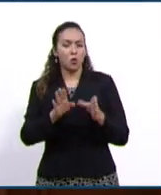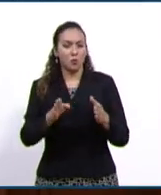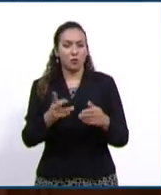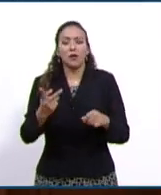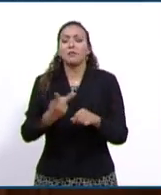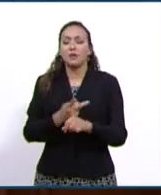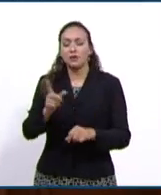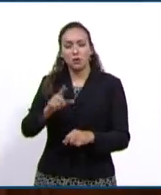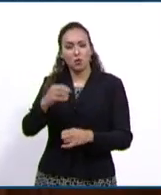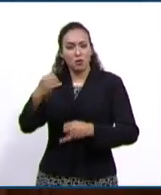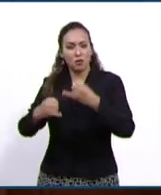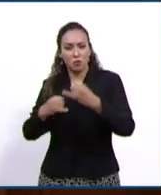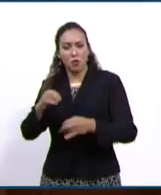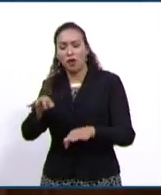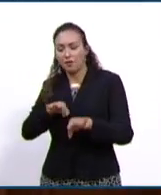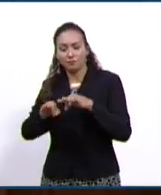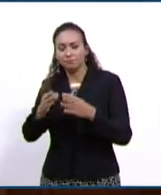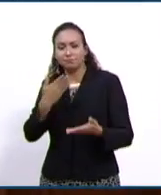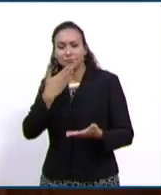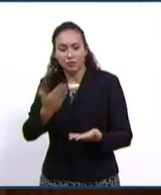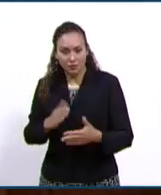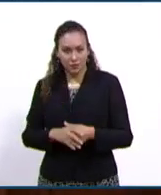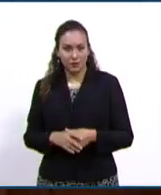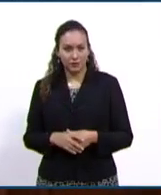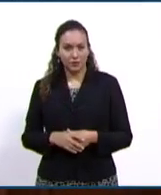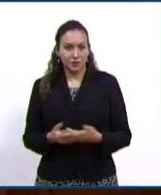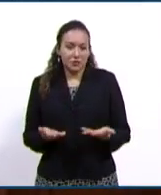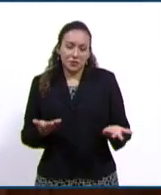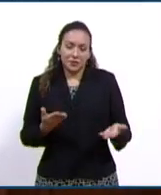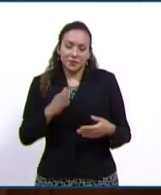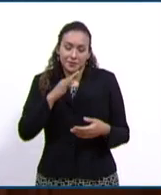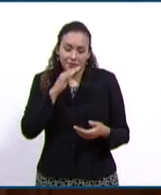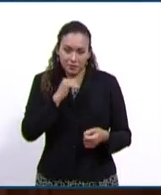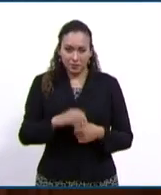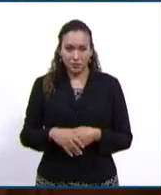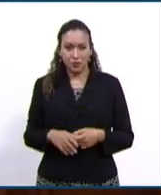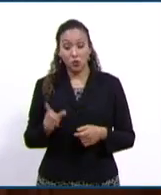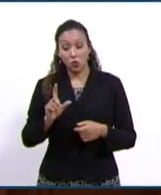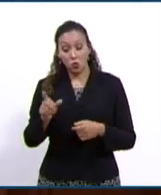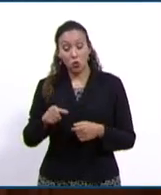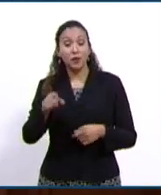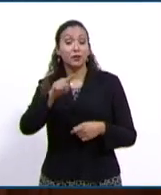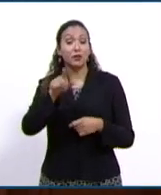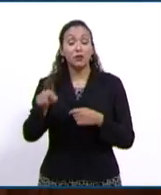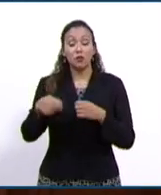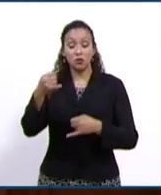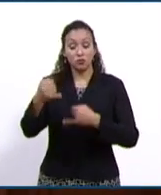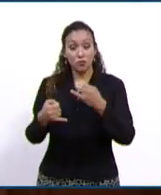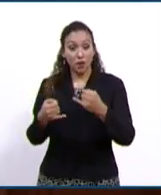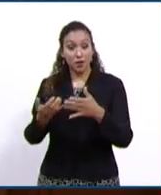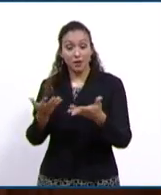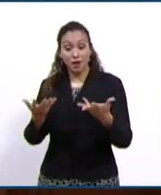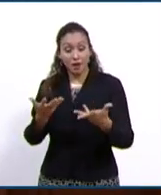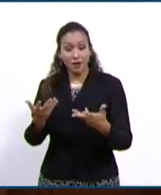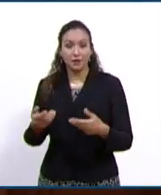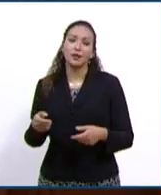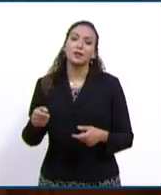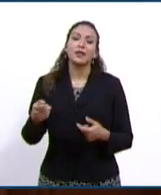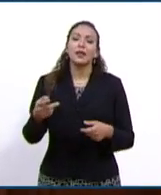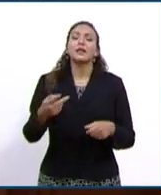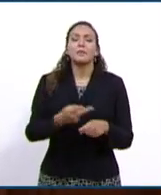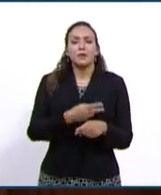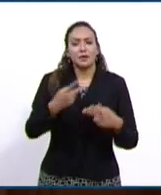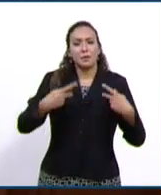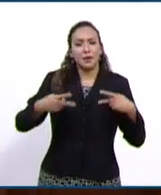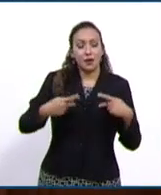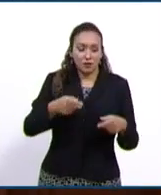impunidad cuando se admite el relajamiento o hasta el quebranto de ese debido proceso del que gozan las personas